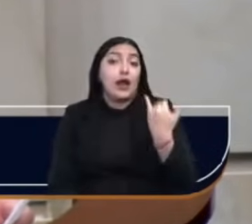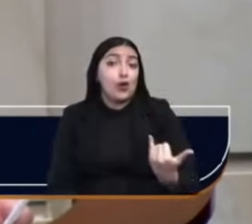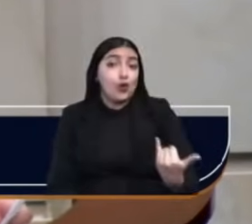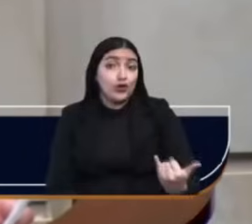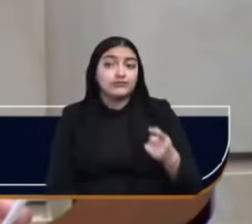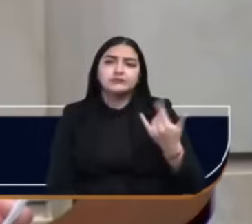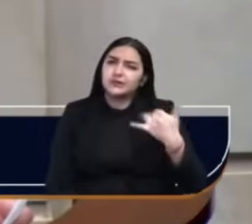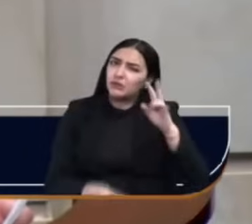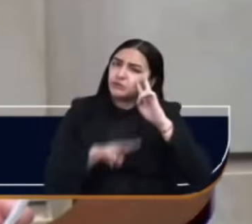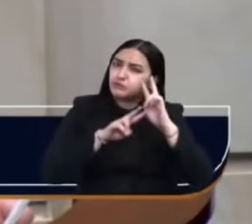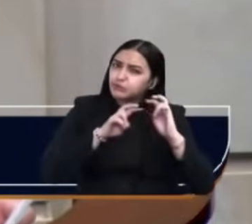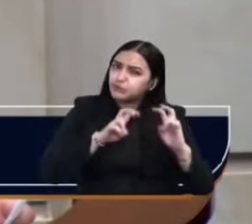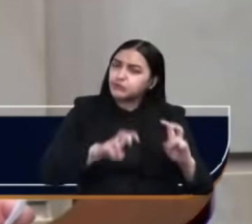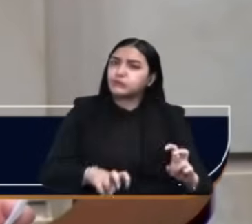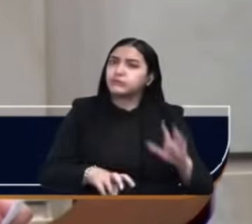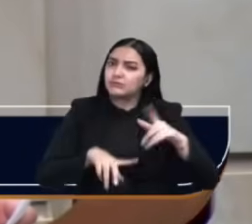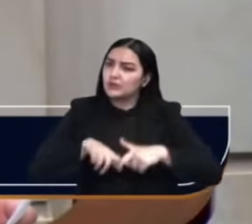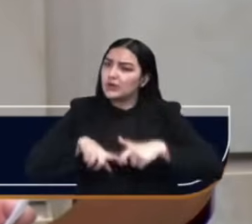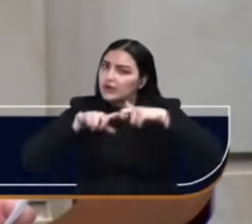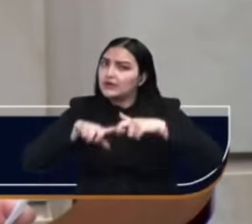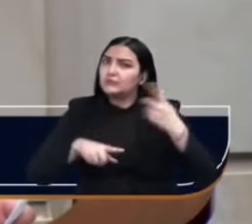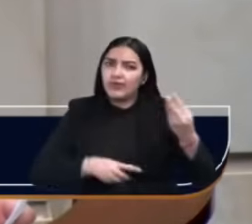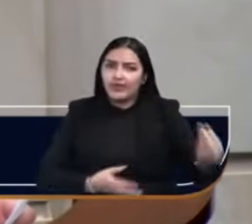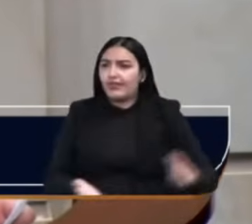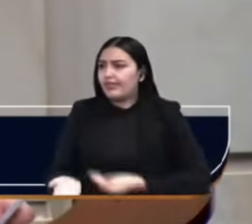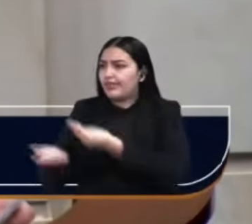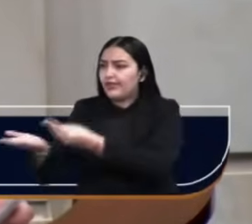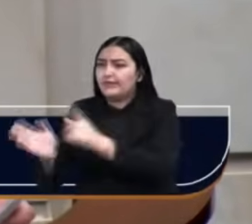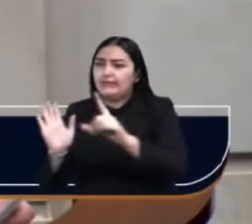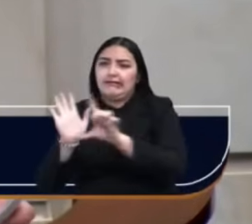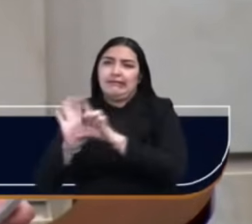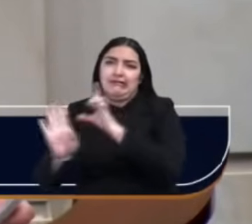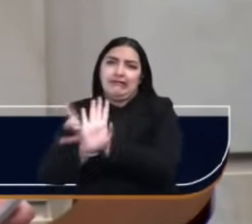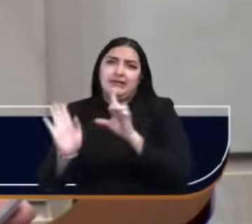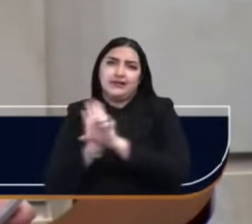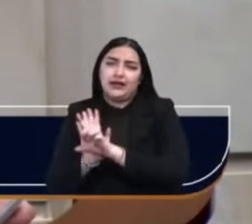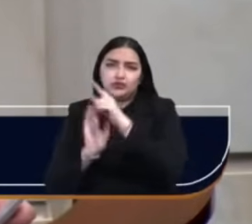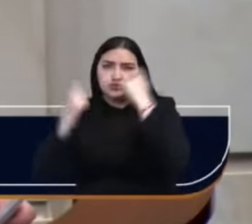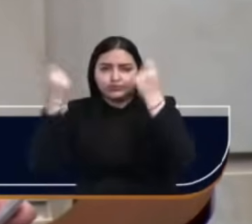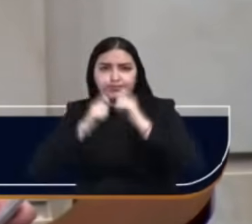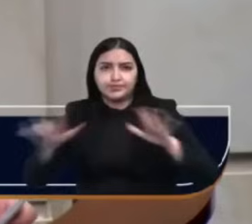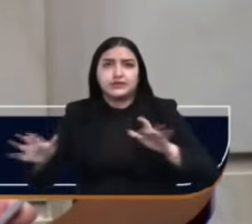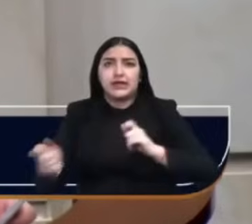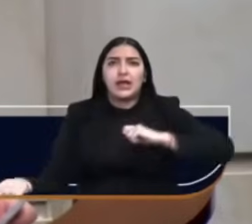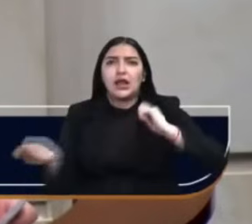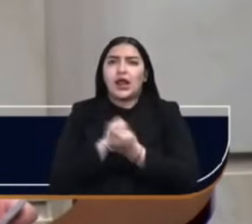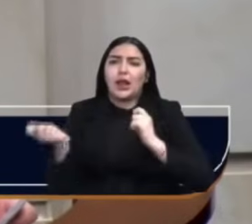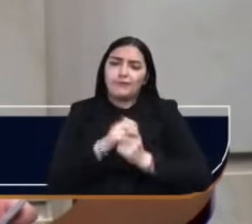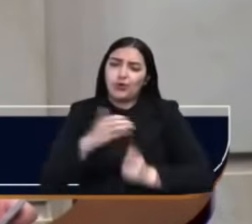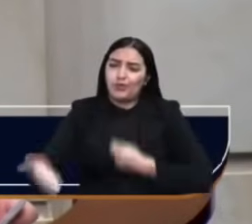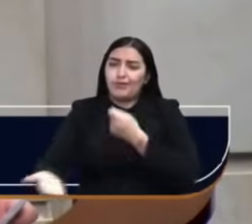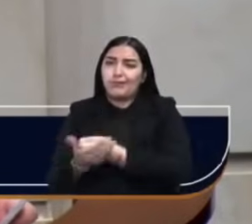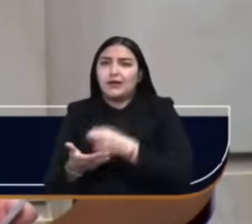está investigado, imputado por haber recibido dineros ilegales en su campaña, modificó la forma de